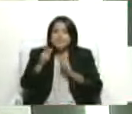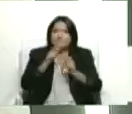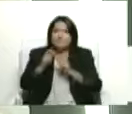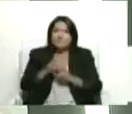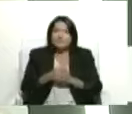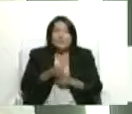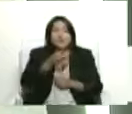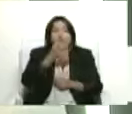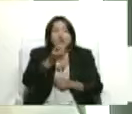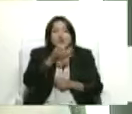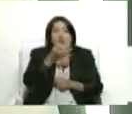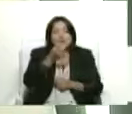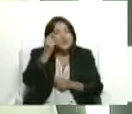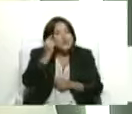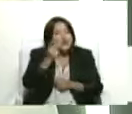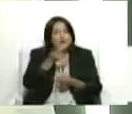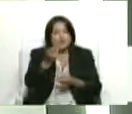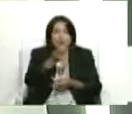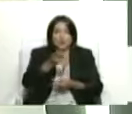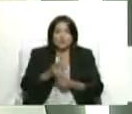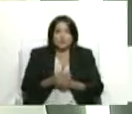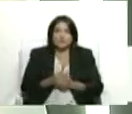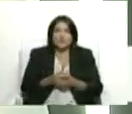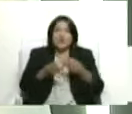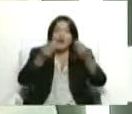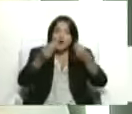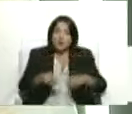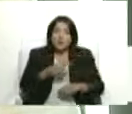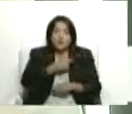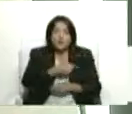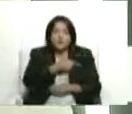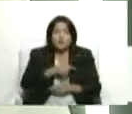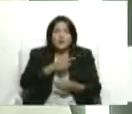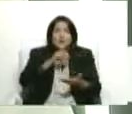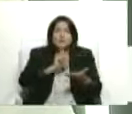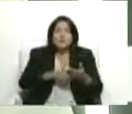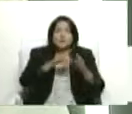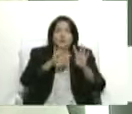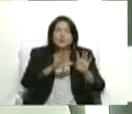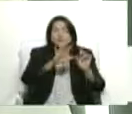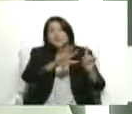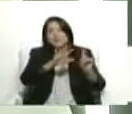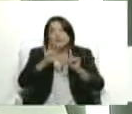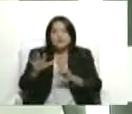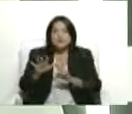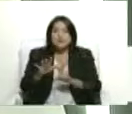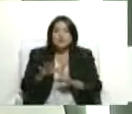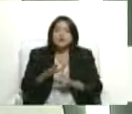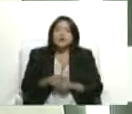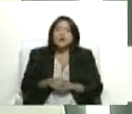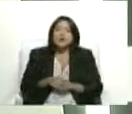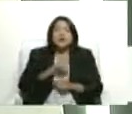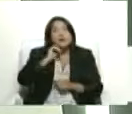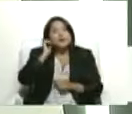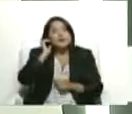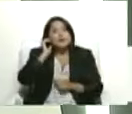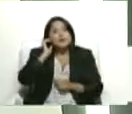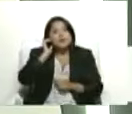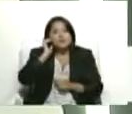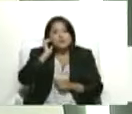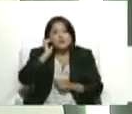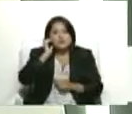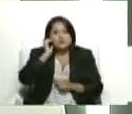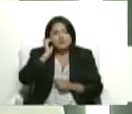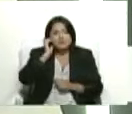Génesis, Héctor. El acuerdo de Ginebra de 1966 obliga a las partes, Guyana y Venezuela,